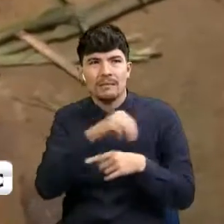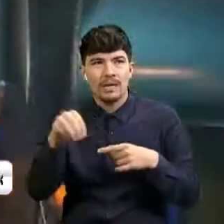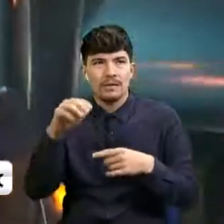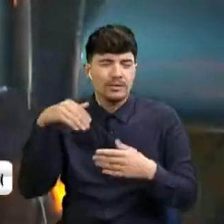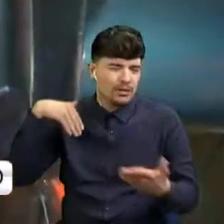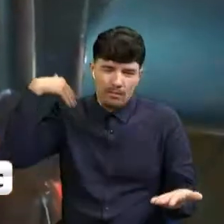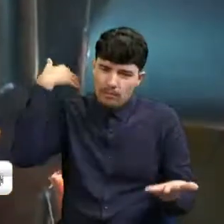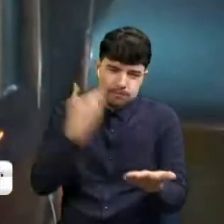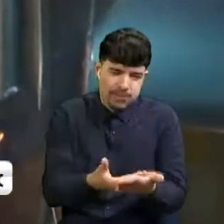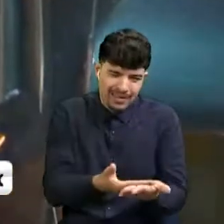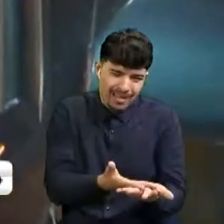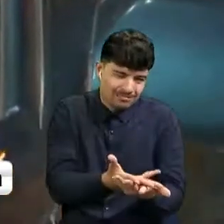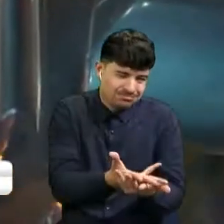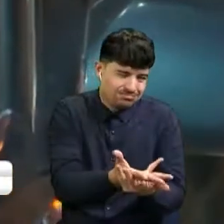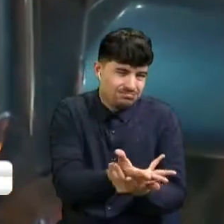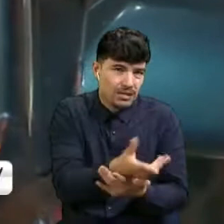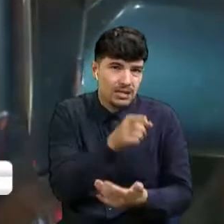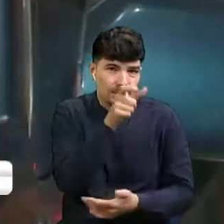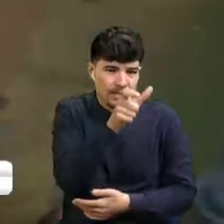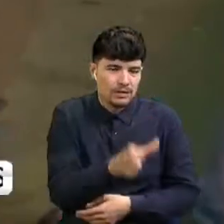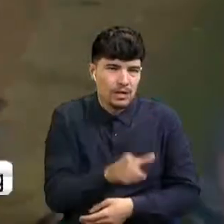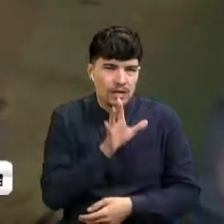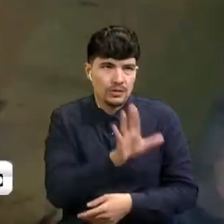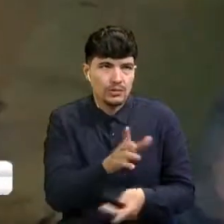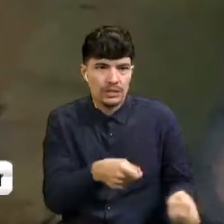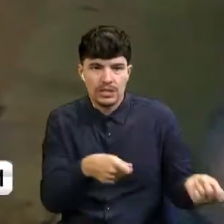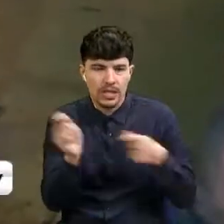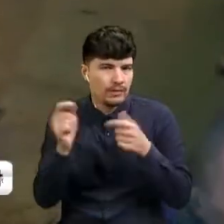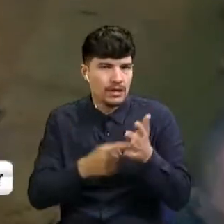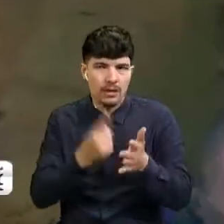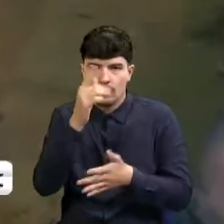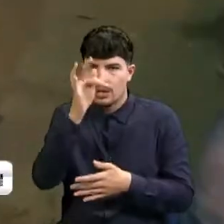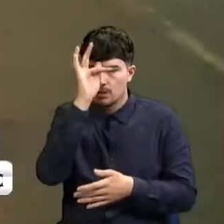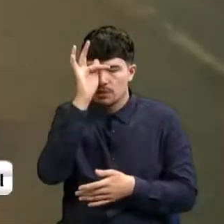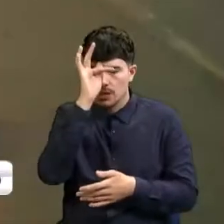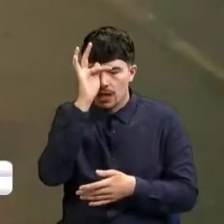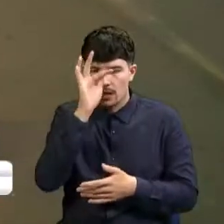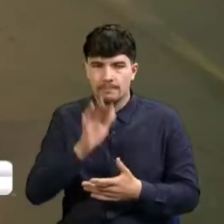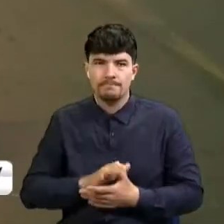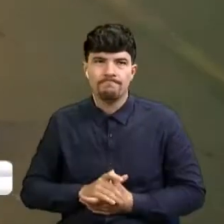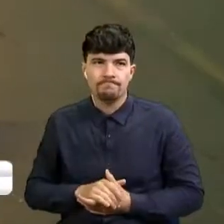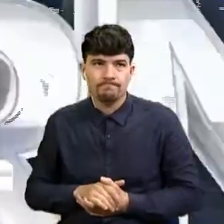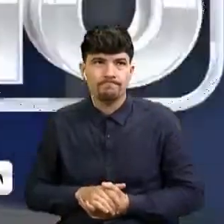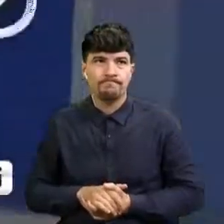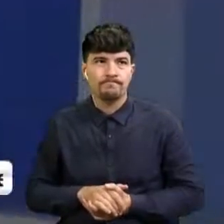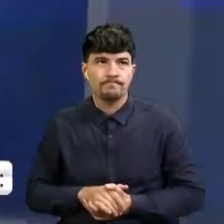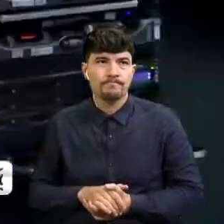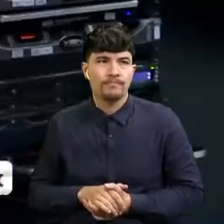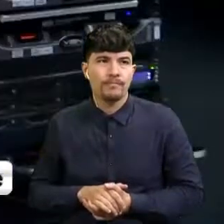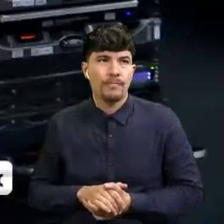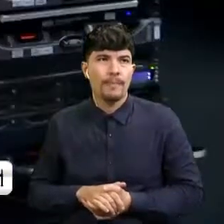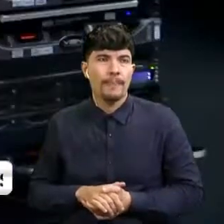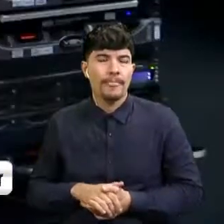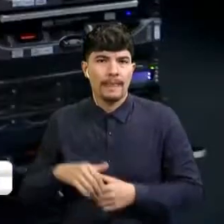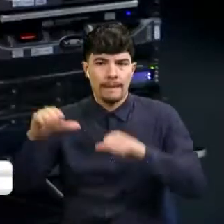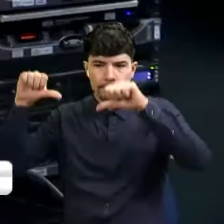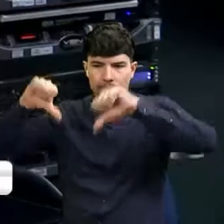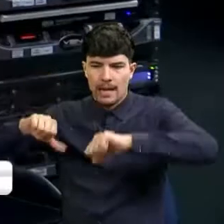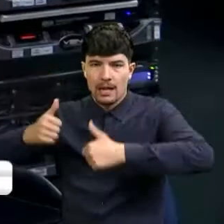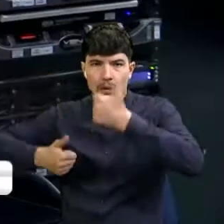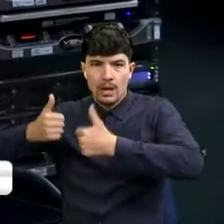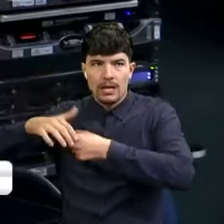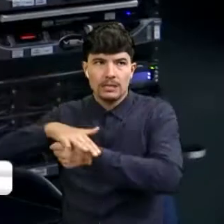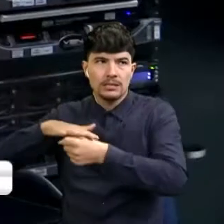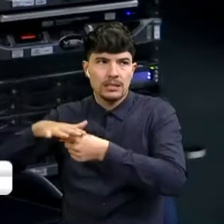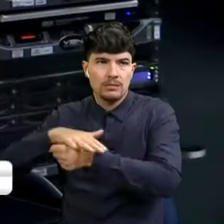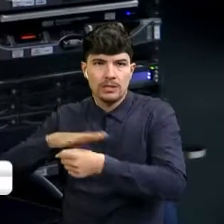manera violenta sobre el pavimento. La persona lesionada fue trasladada de manera inmediata a un centro asistencial. Lo malo, la situación